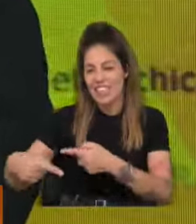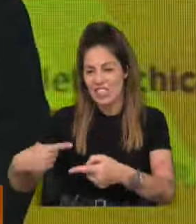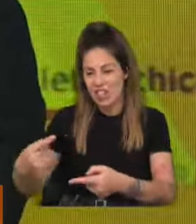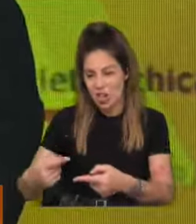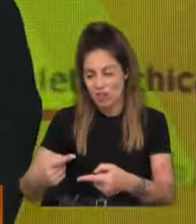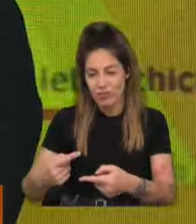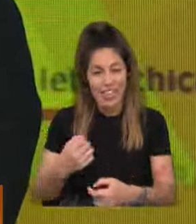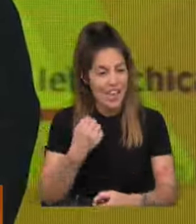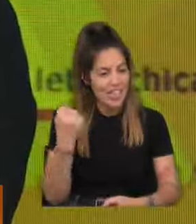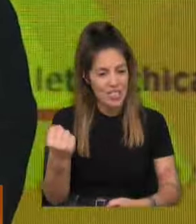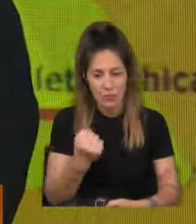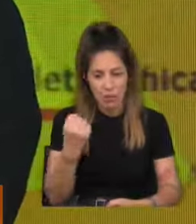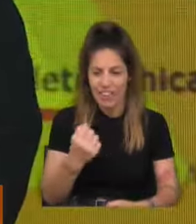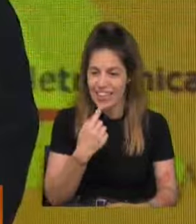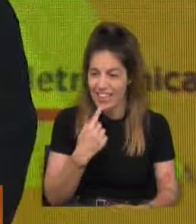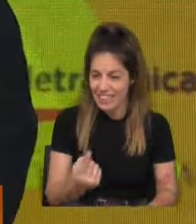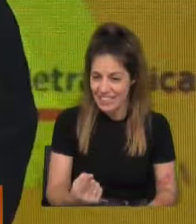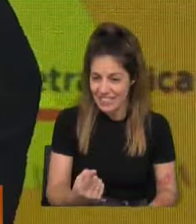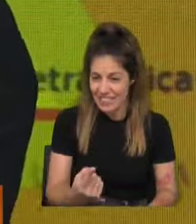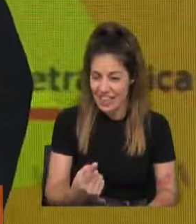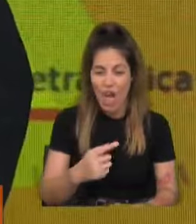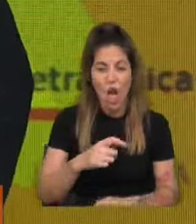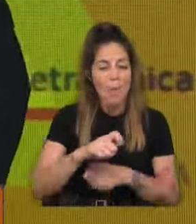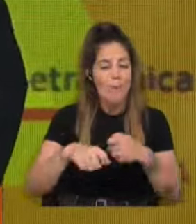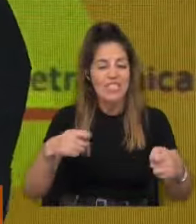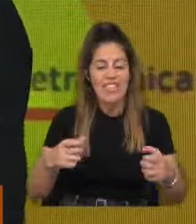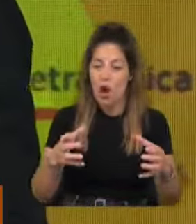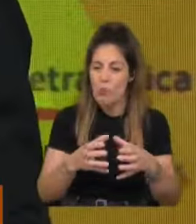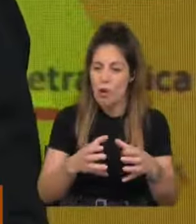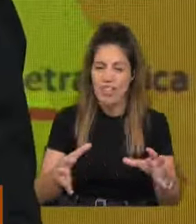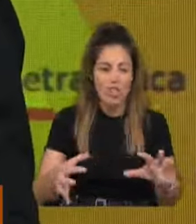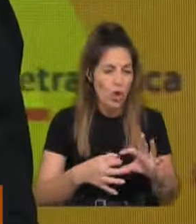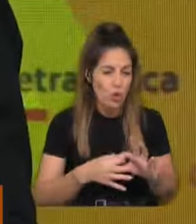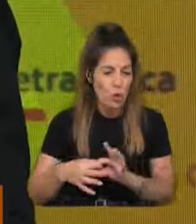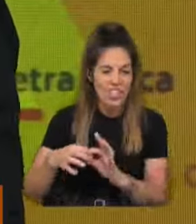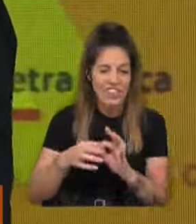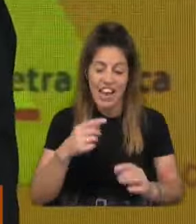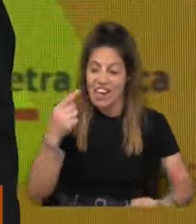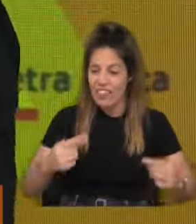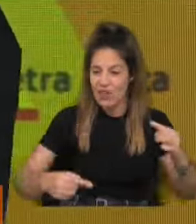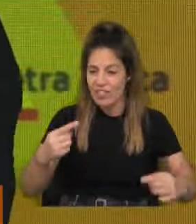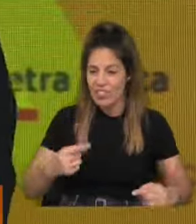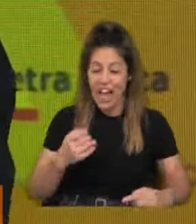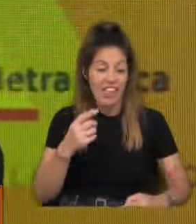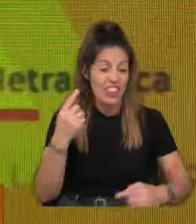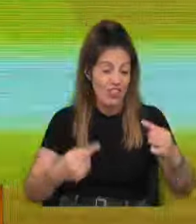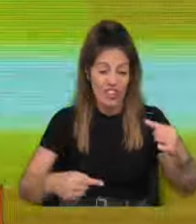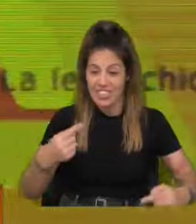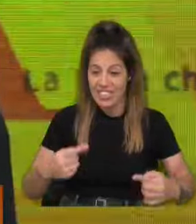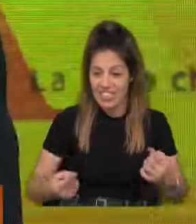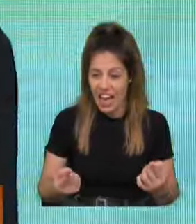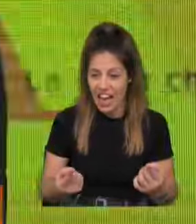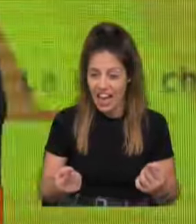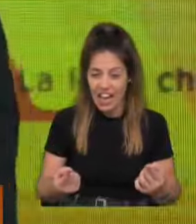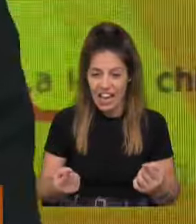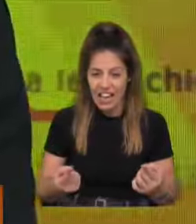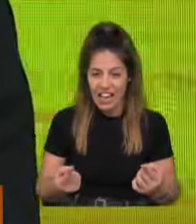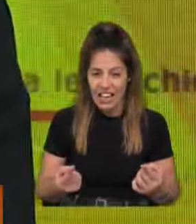sustantiva Y hay que mencionarla porque el p es un movimiento de unidad en la diversidad Hay diversidad de